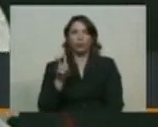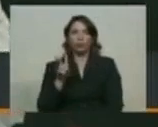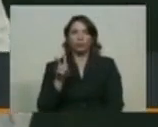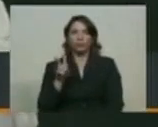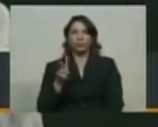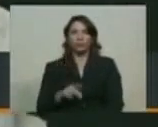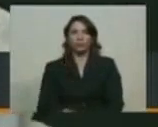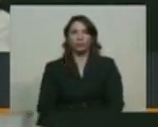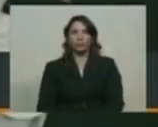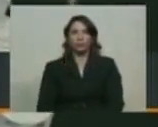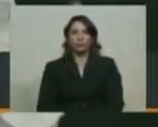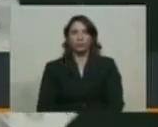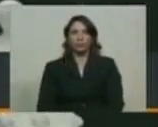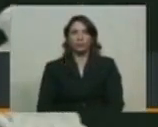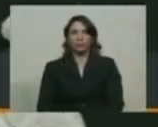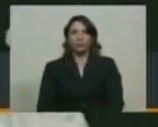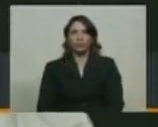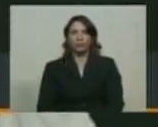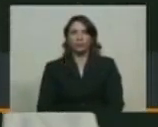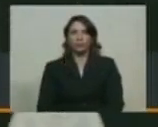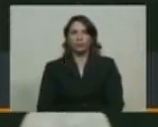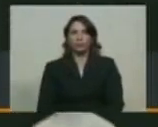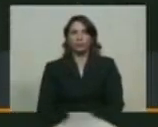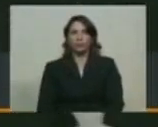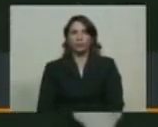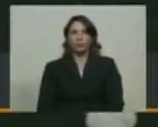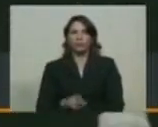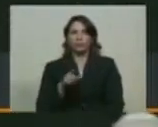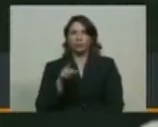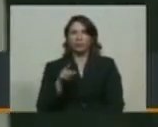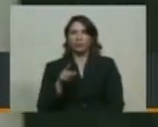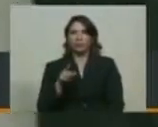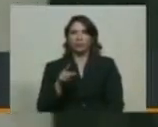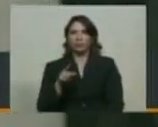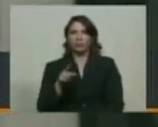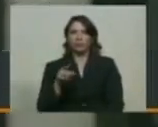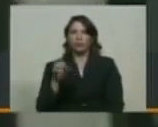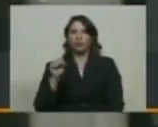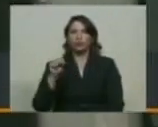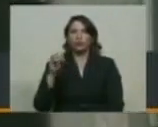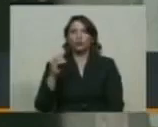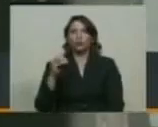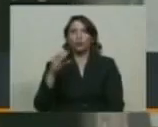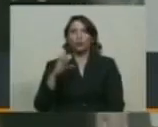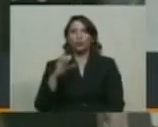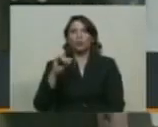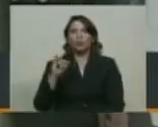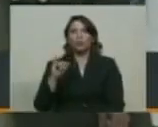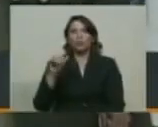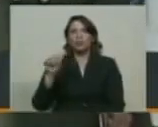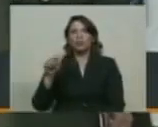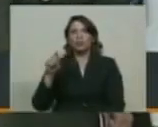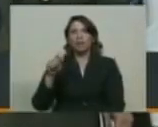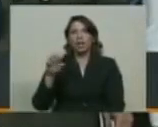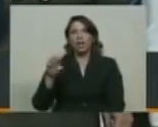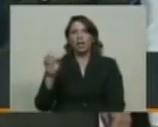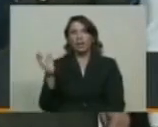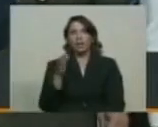Sale un cable de la agencia Associated Press, AP, de los Estados Unidos,